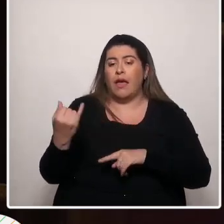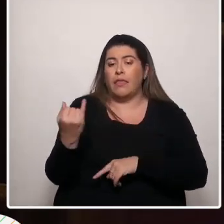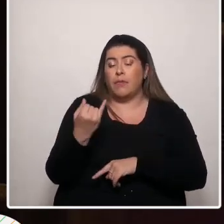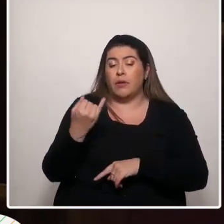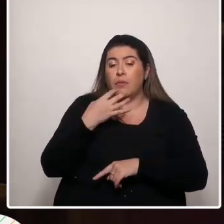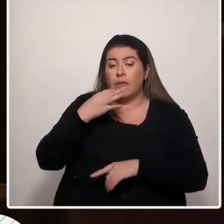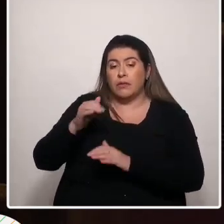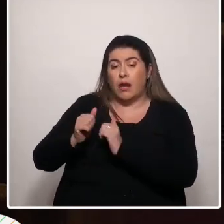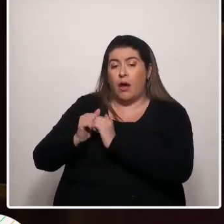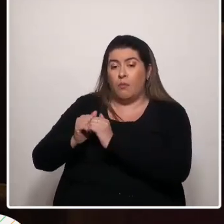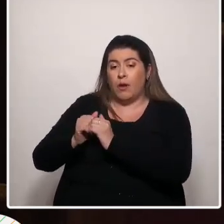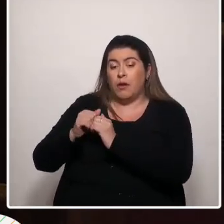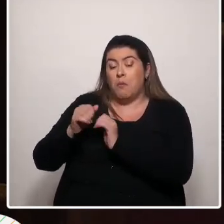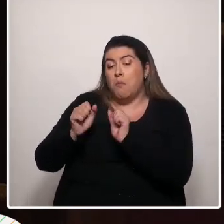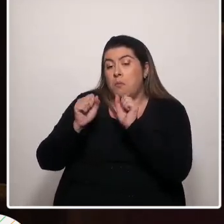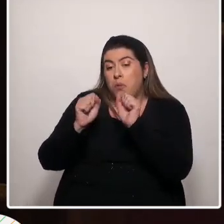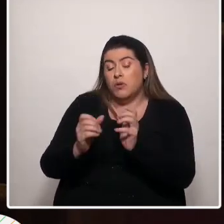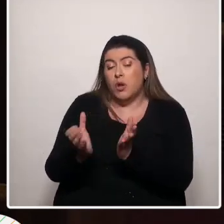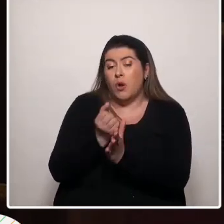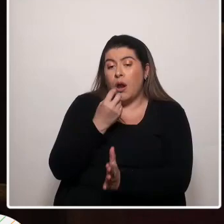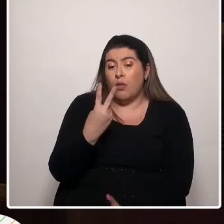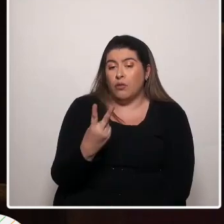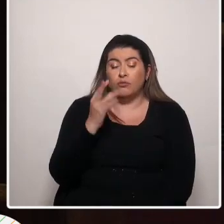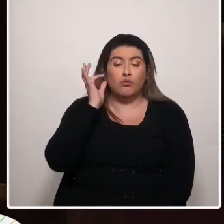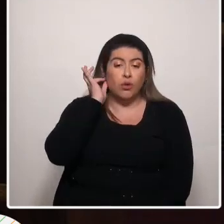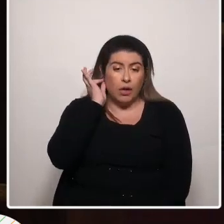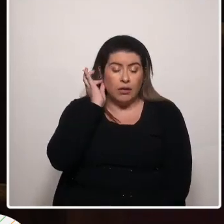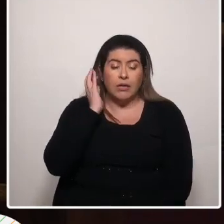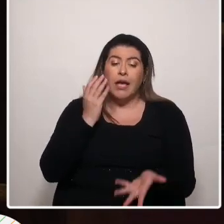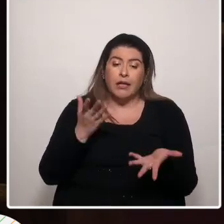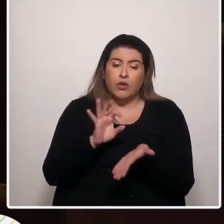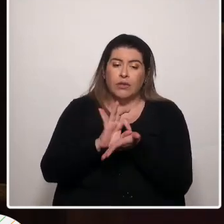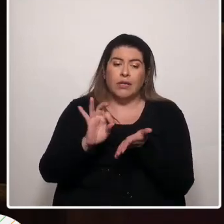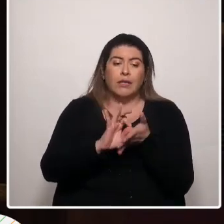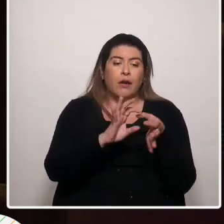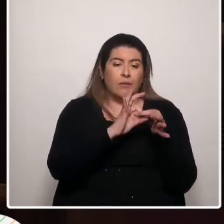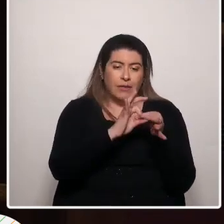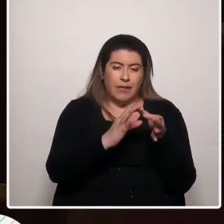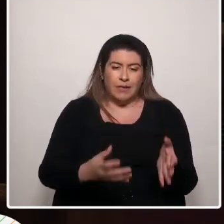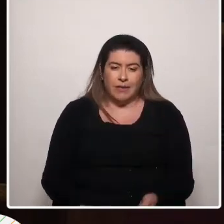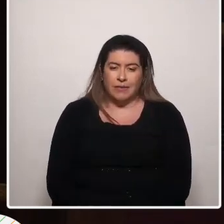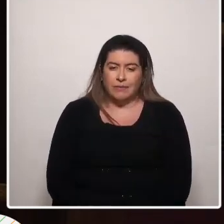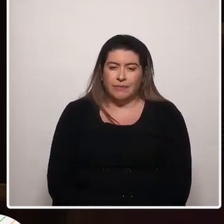señaló la compañera, pueden llegar a ser 2 mujeres. Eso, señor secretario. Muchas gracias.